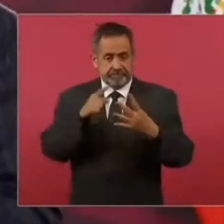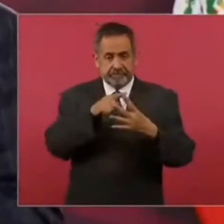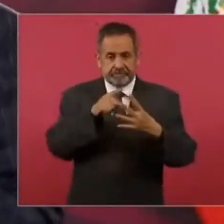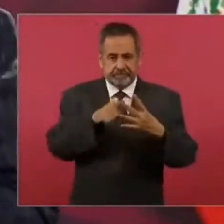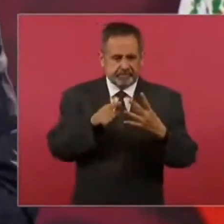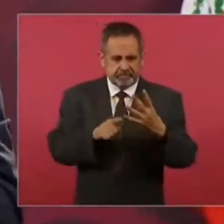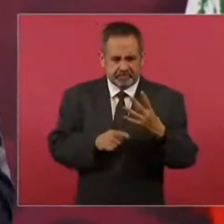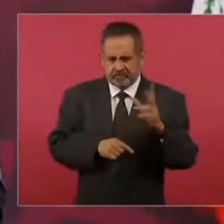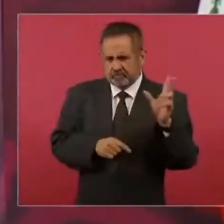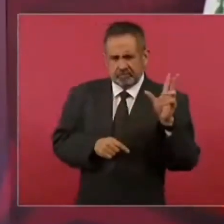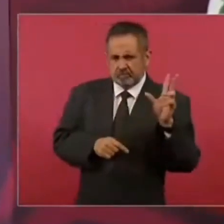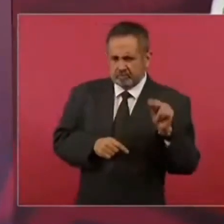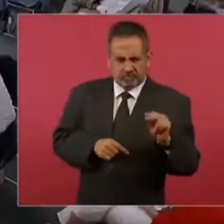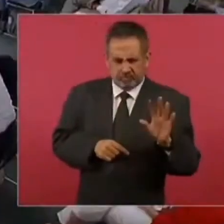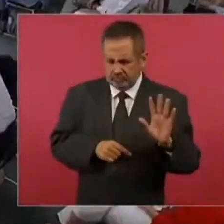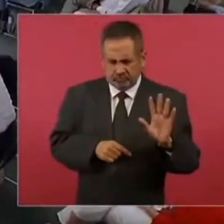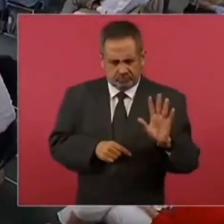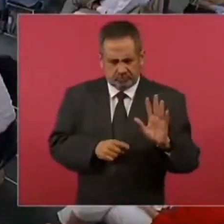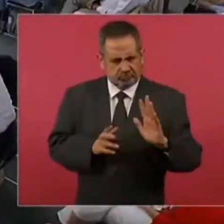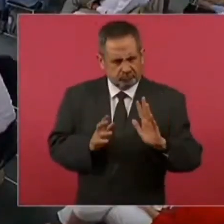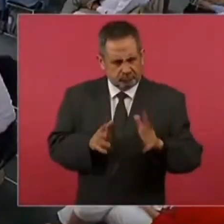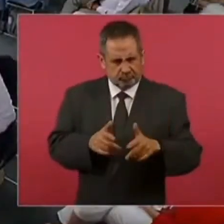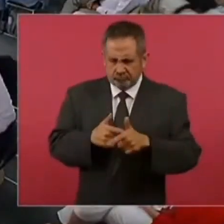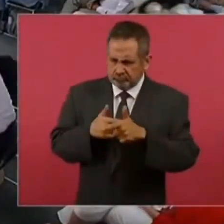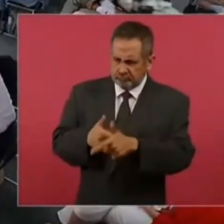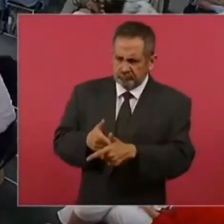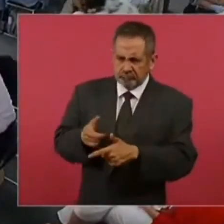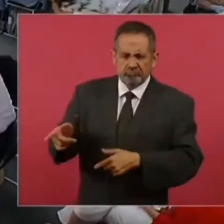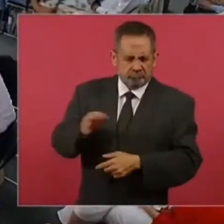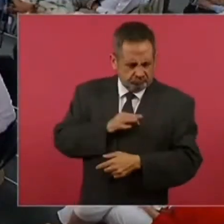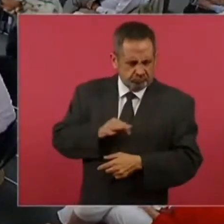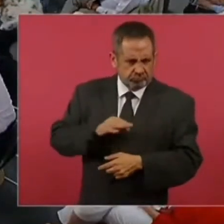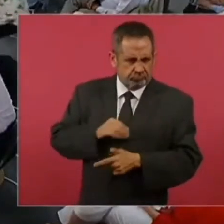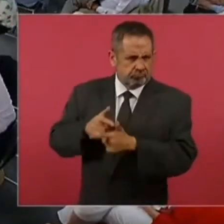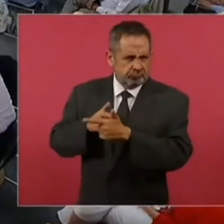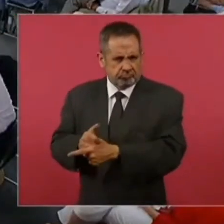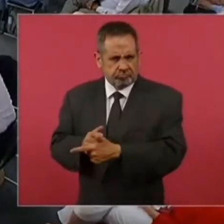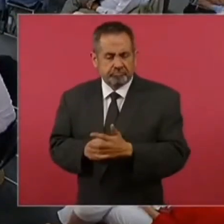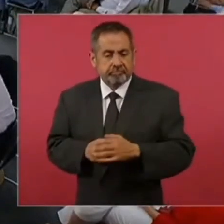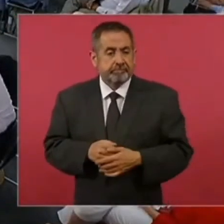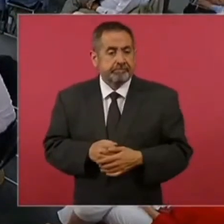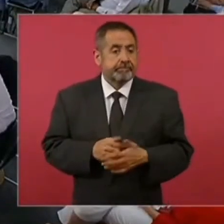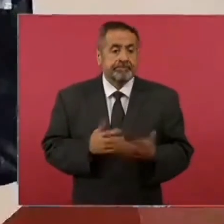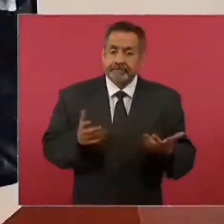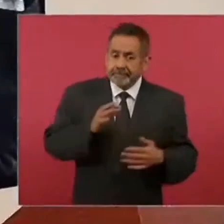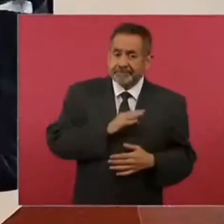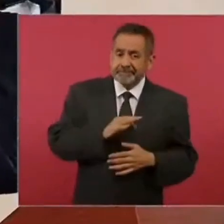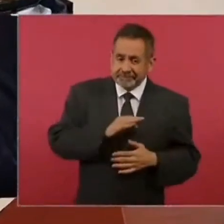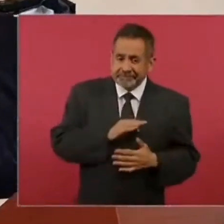4 dicen no, ya es constitucional. Entonces,